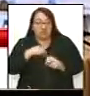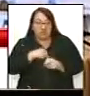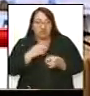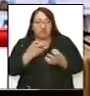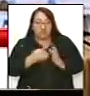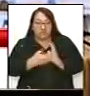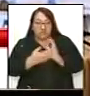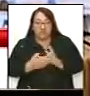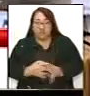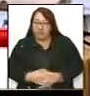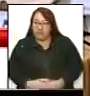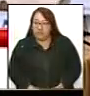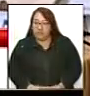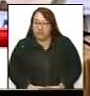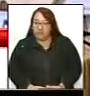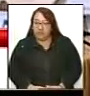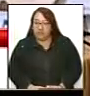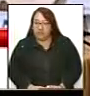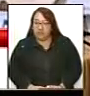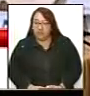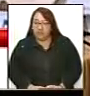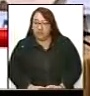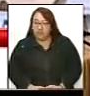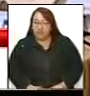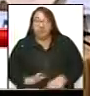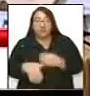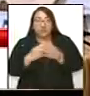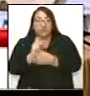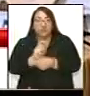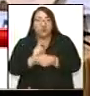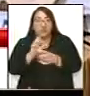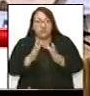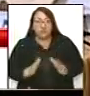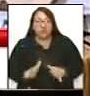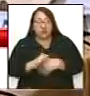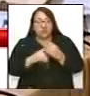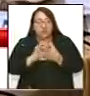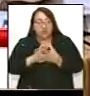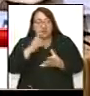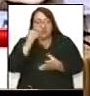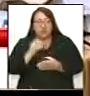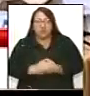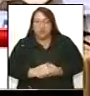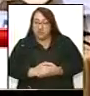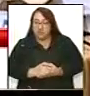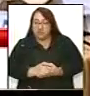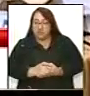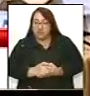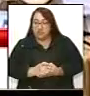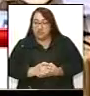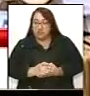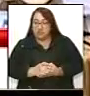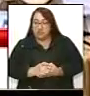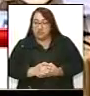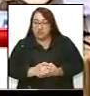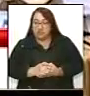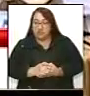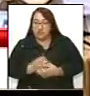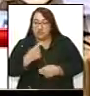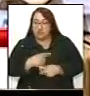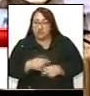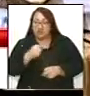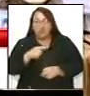queremos presentar el enfoque desde el punto de vista de los estudiantes y los aprendizajes de los estudiantes. Porque estos PIB,